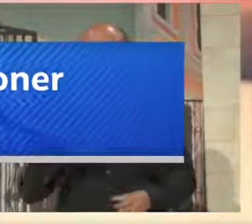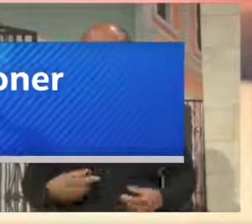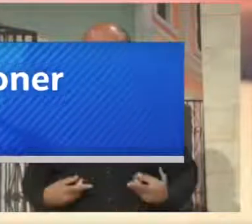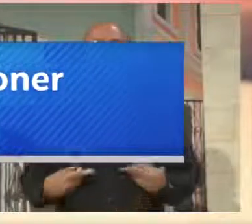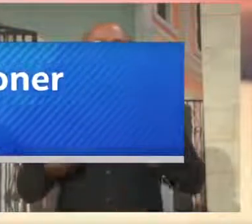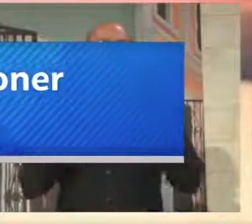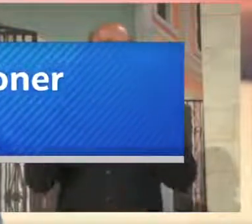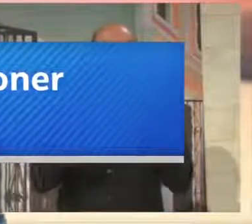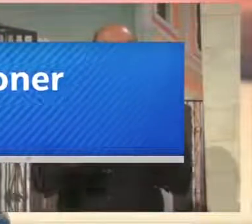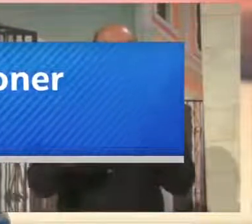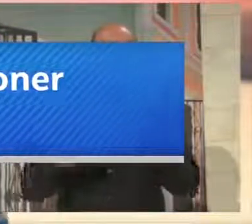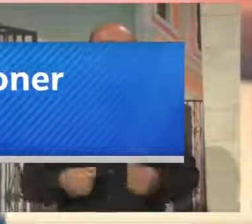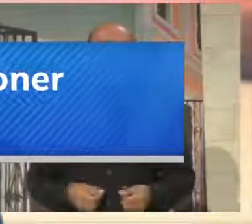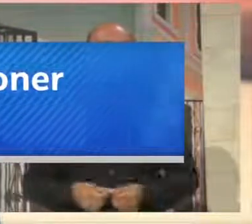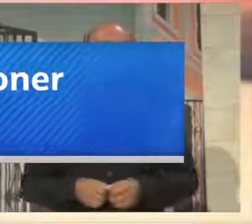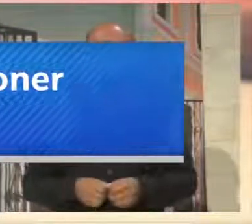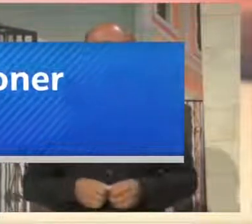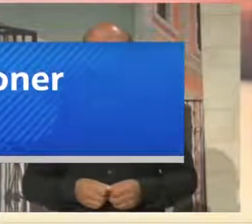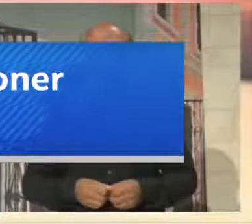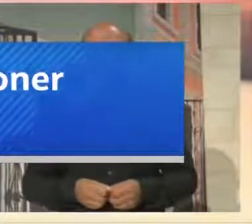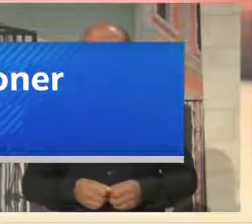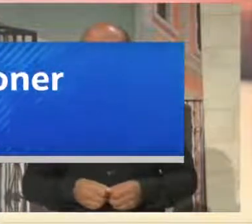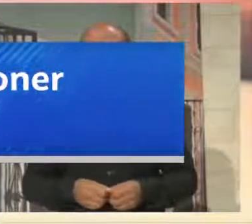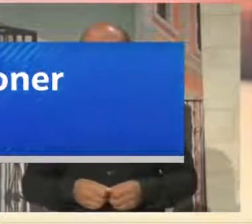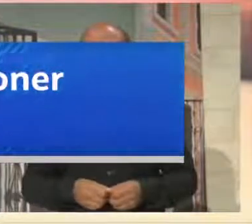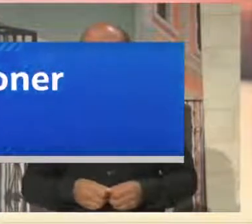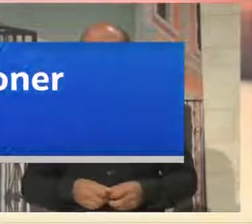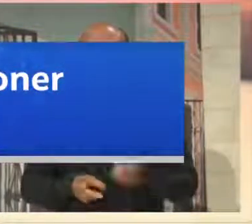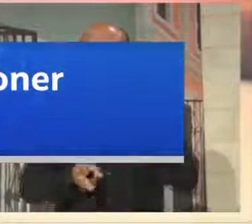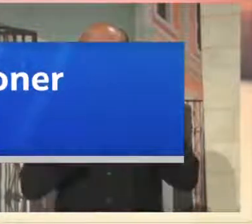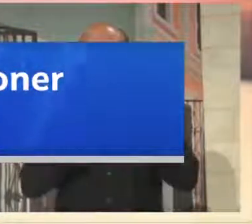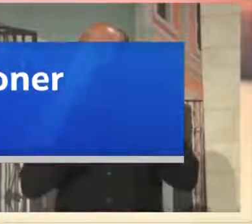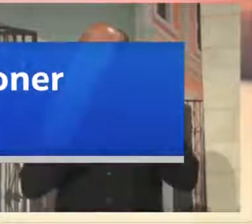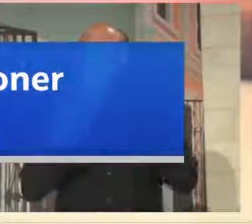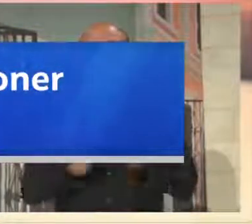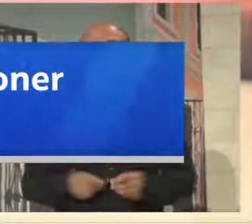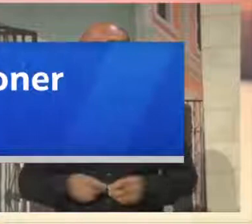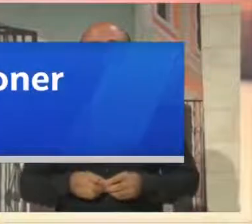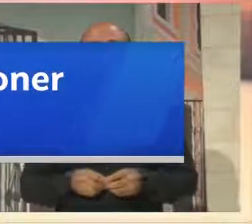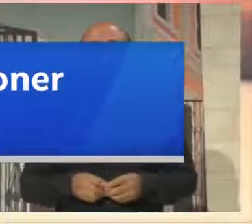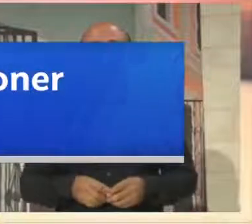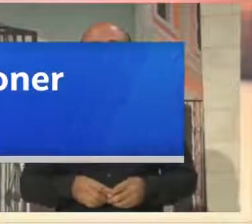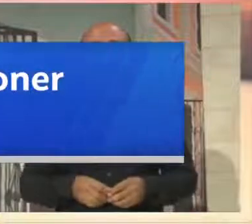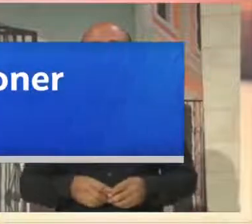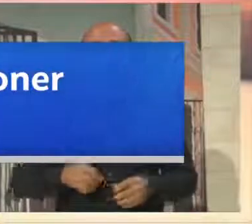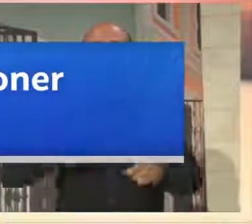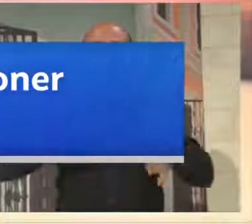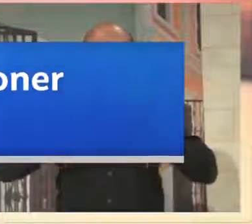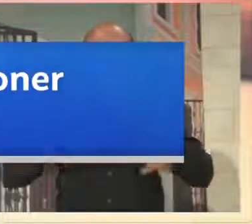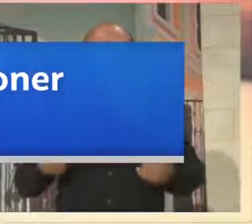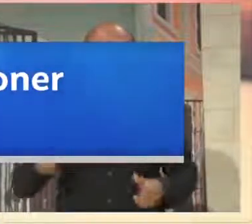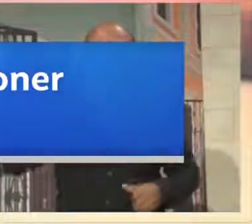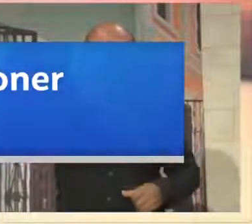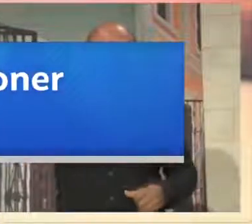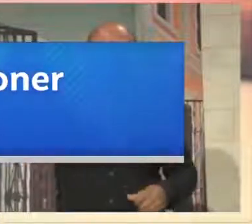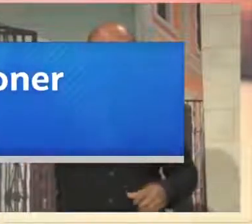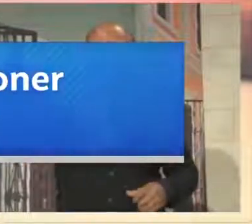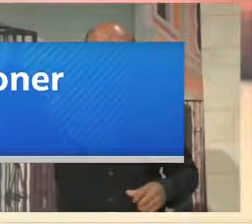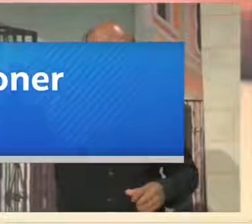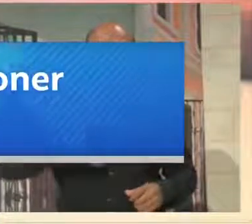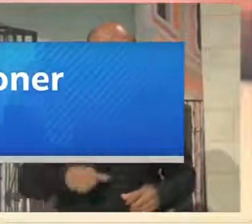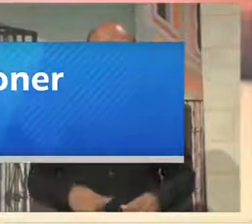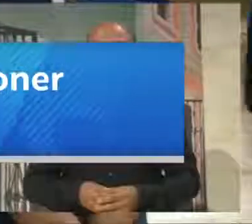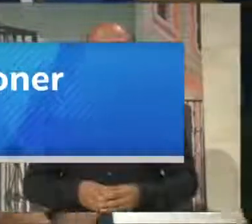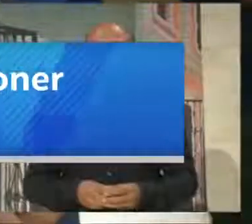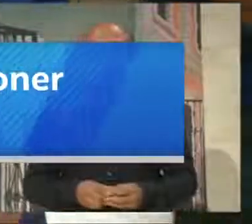para a los jóvenes, y por eso es que les quiero comentar que hoy por hoy los jóvenes, a pesar de que tienen 32 horas, ellos pueden realizar más horas